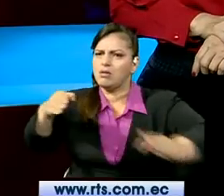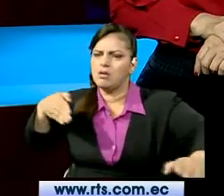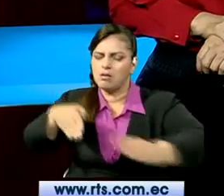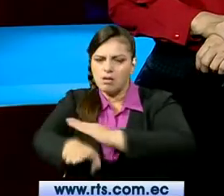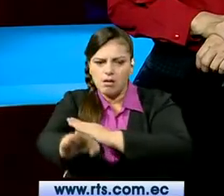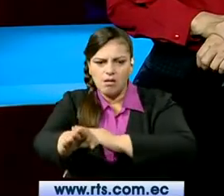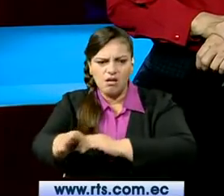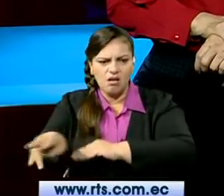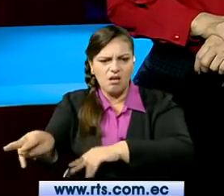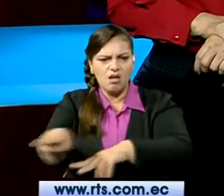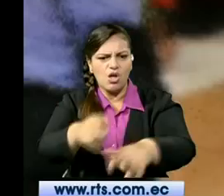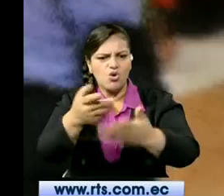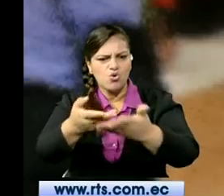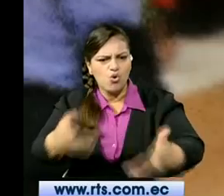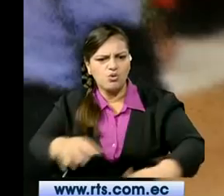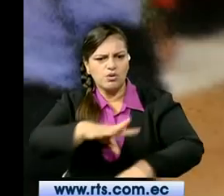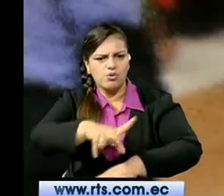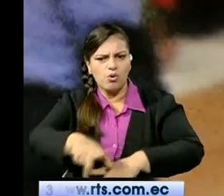Tenemos los detalles.